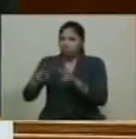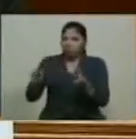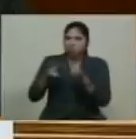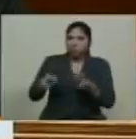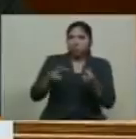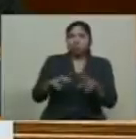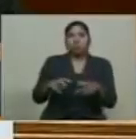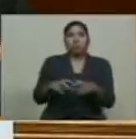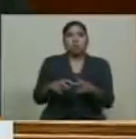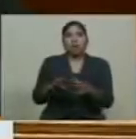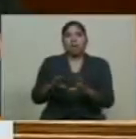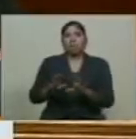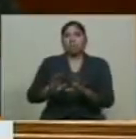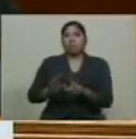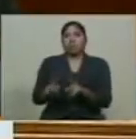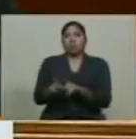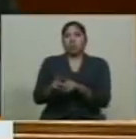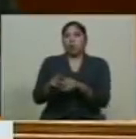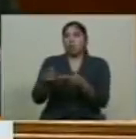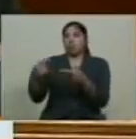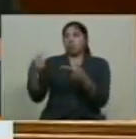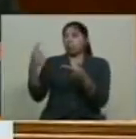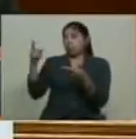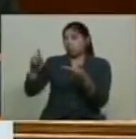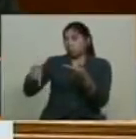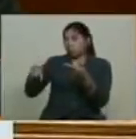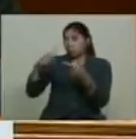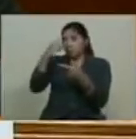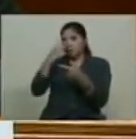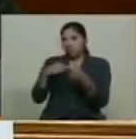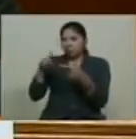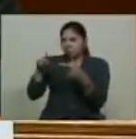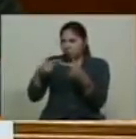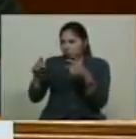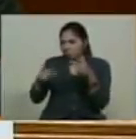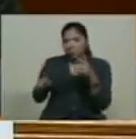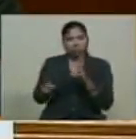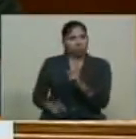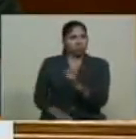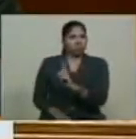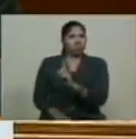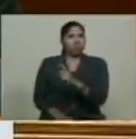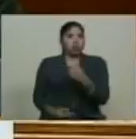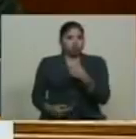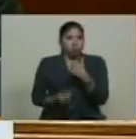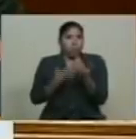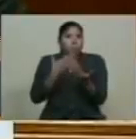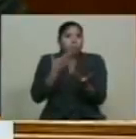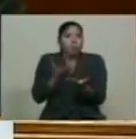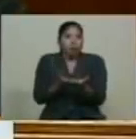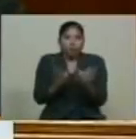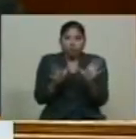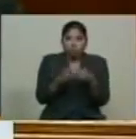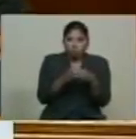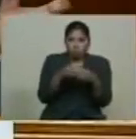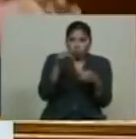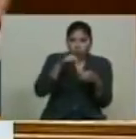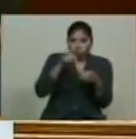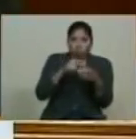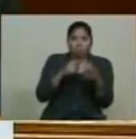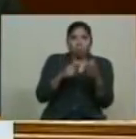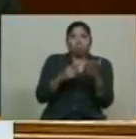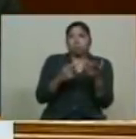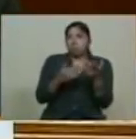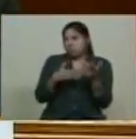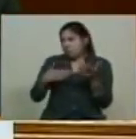trata de pasarle factura a nadie, esto está muy claro. Y yo quiero proponer a un grupo de constituyentes y se suman todos los que